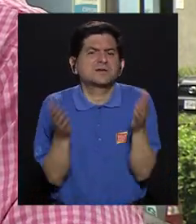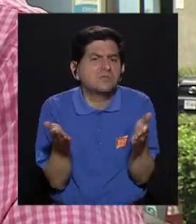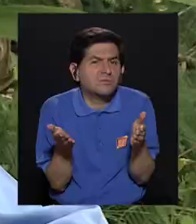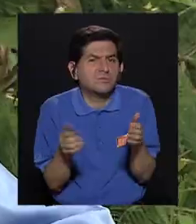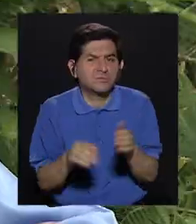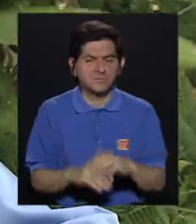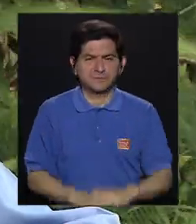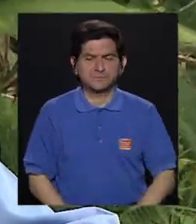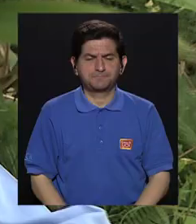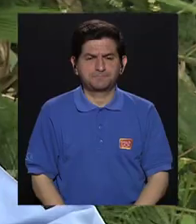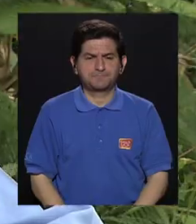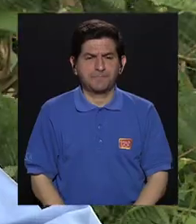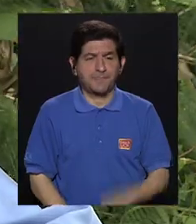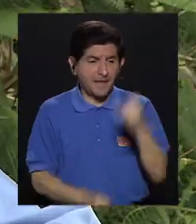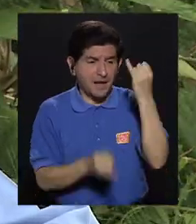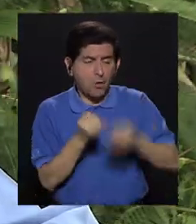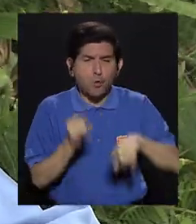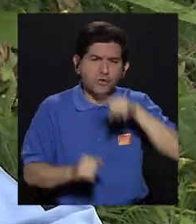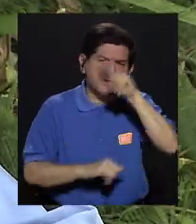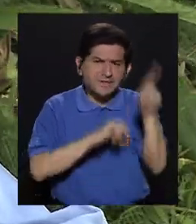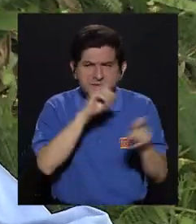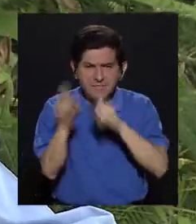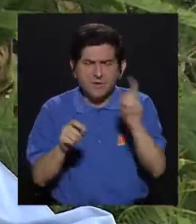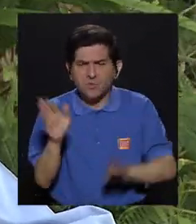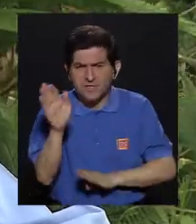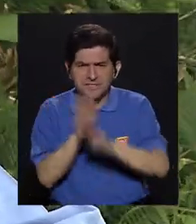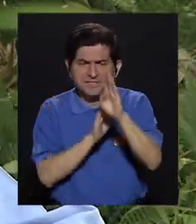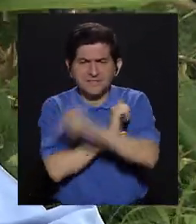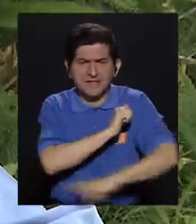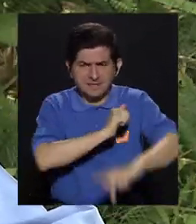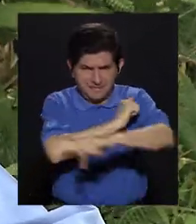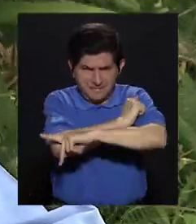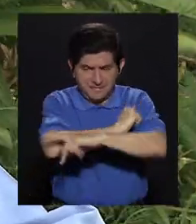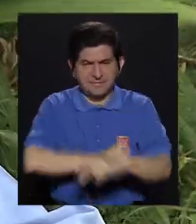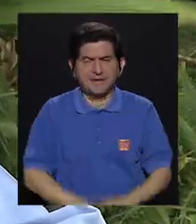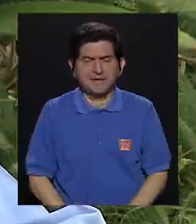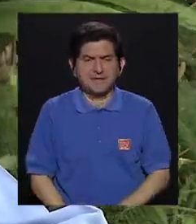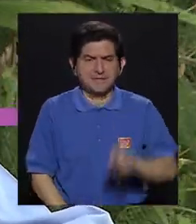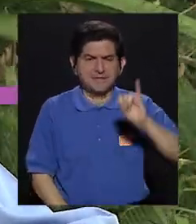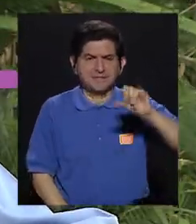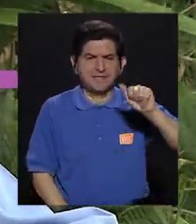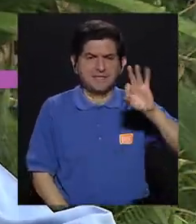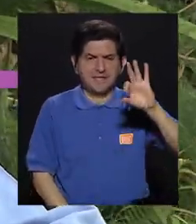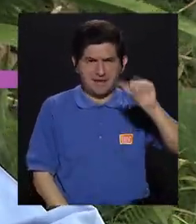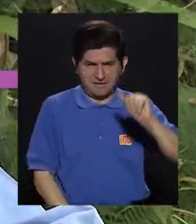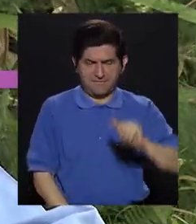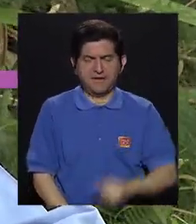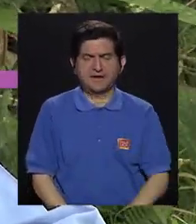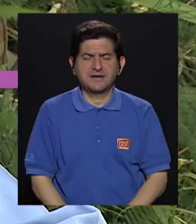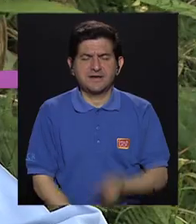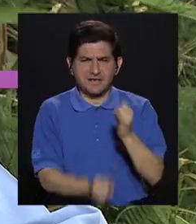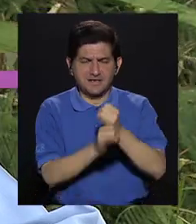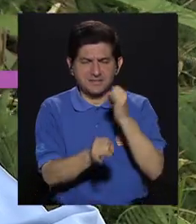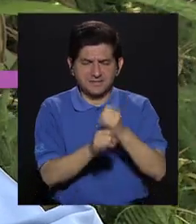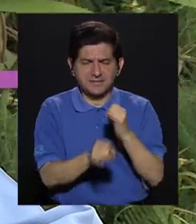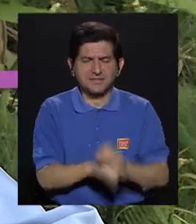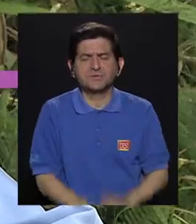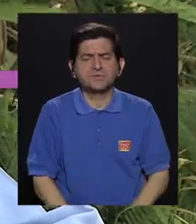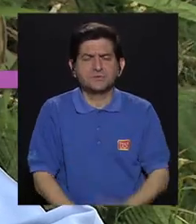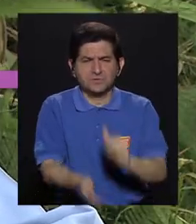Rica? Básicamente, la última encuesta desarrollada en el país por el IAFA, el Instituto sobre Alcoholismo